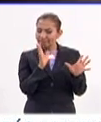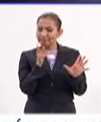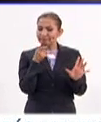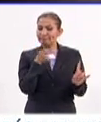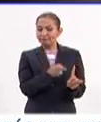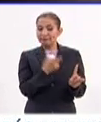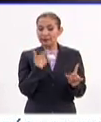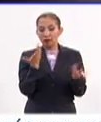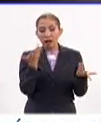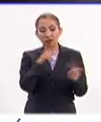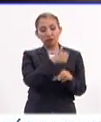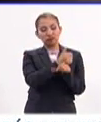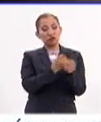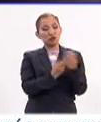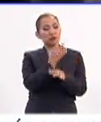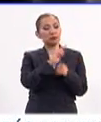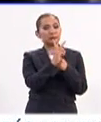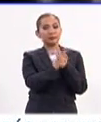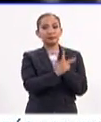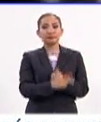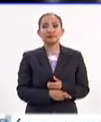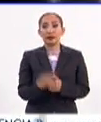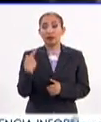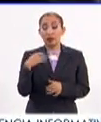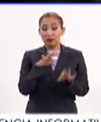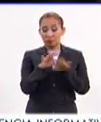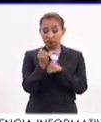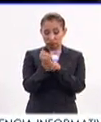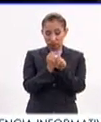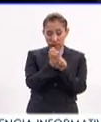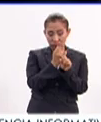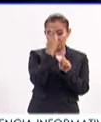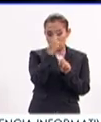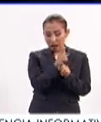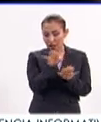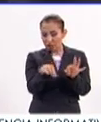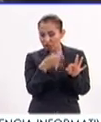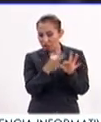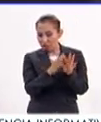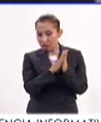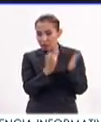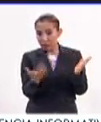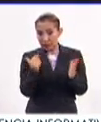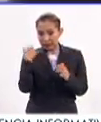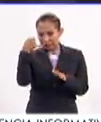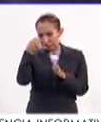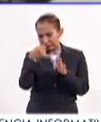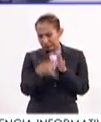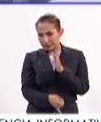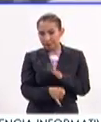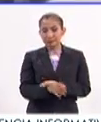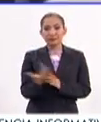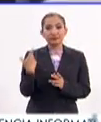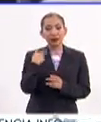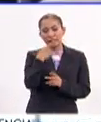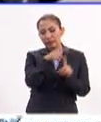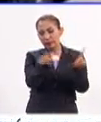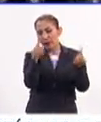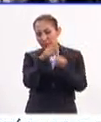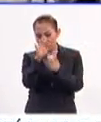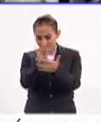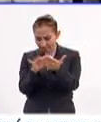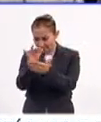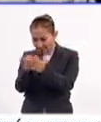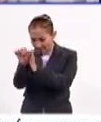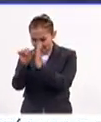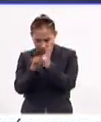sus objetivos era crear un nuevo país. El trabajo de investigación para llegar a concretar el libro fue bastante profundo, pues a través de varias lecturas